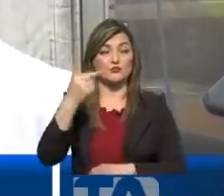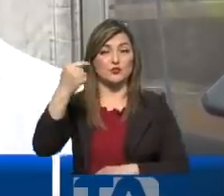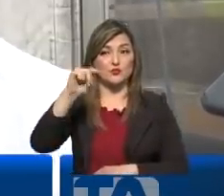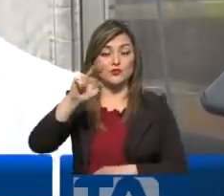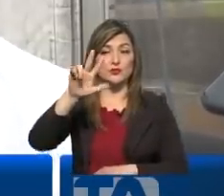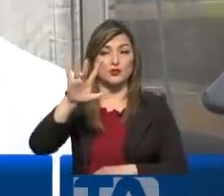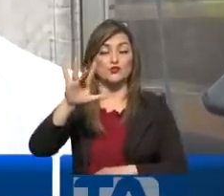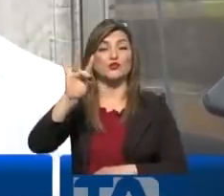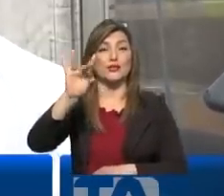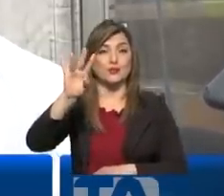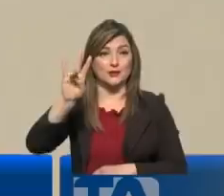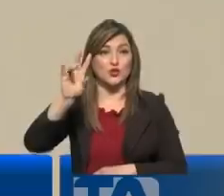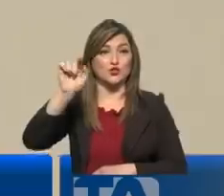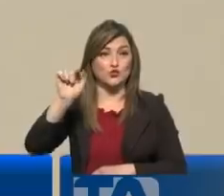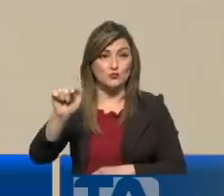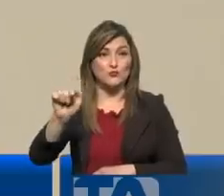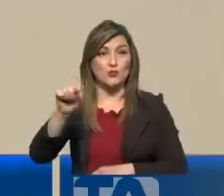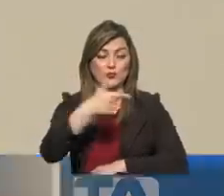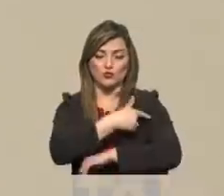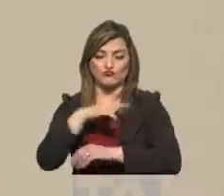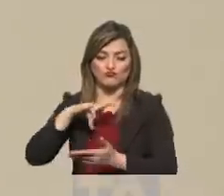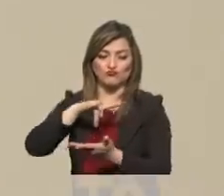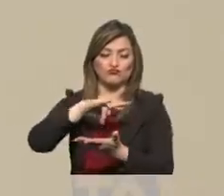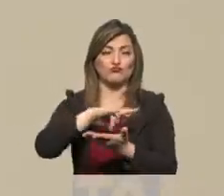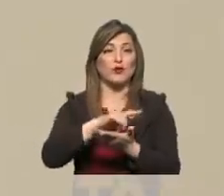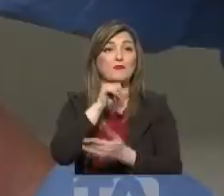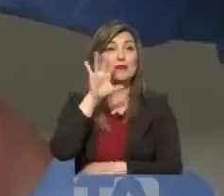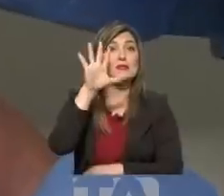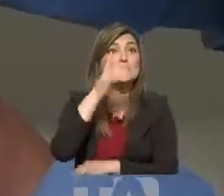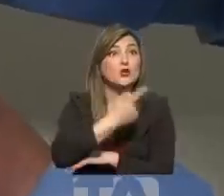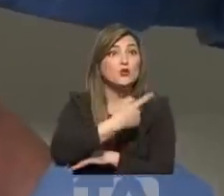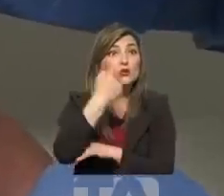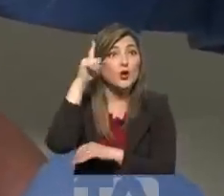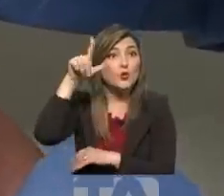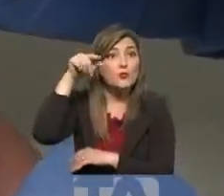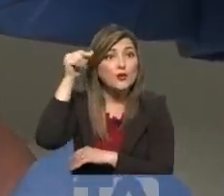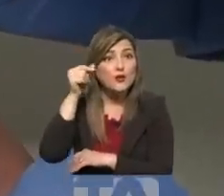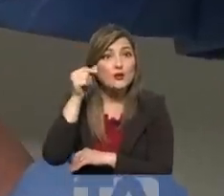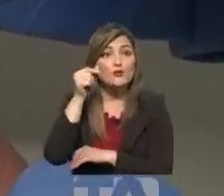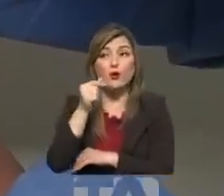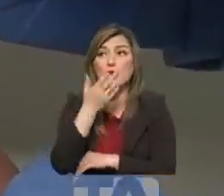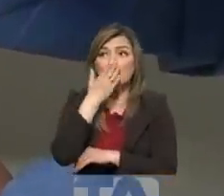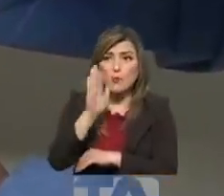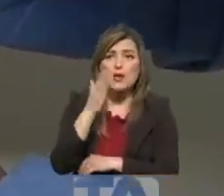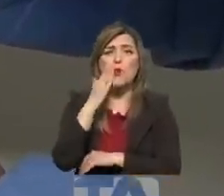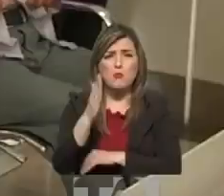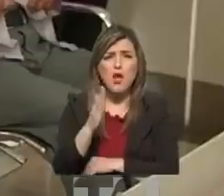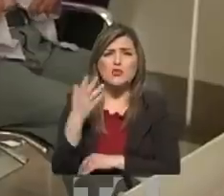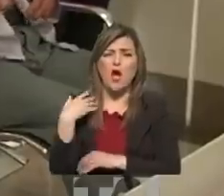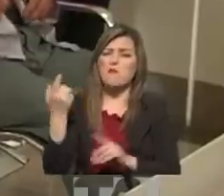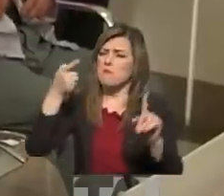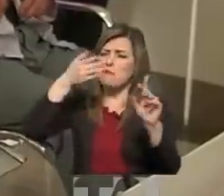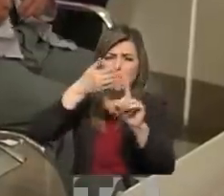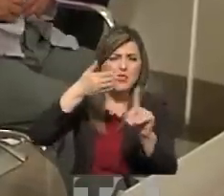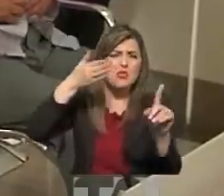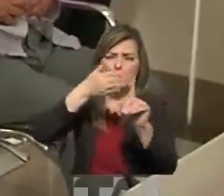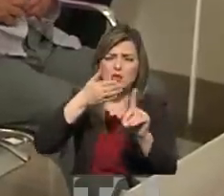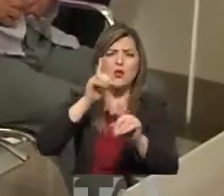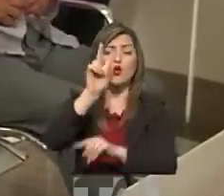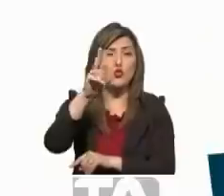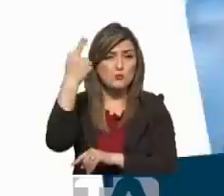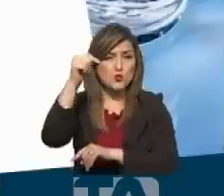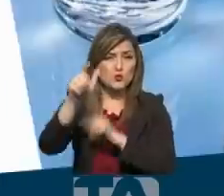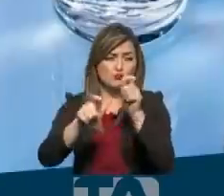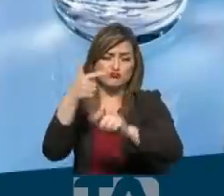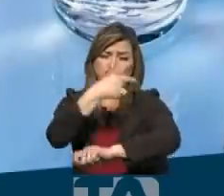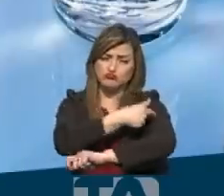2,378,000 vacunas que han ingresado. Le quedan 5 días al gobierno para que pueda cumplir con la meta de inocular a 2 millones de personas. Pero según